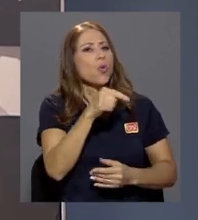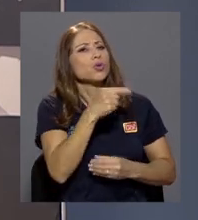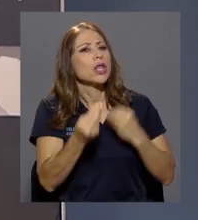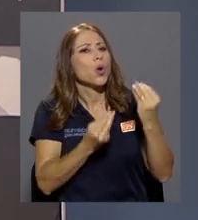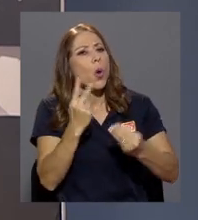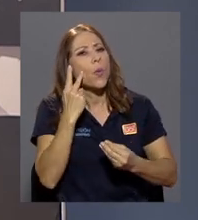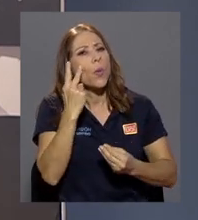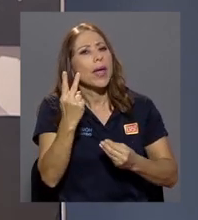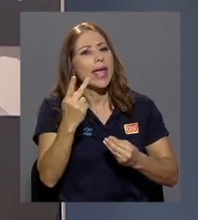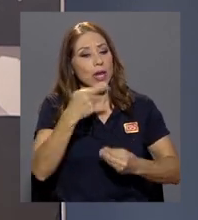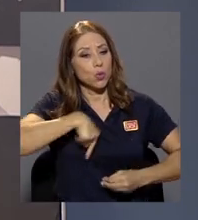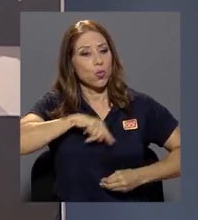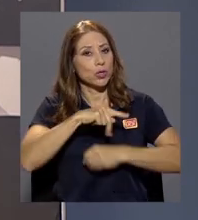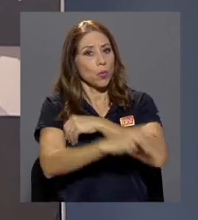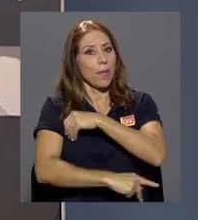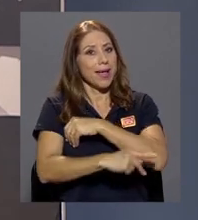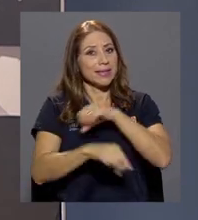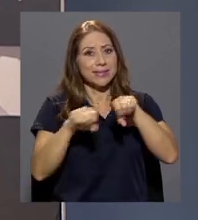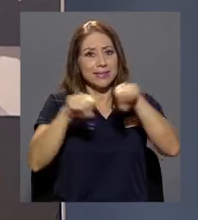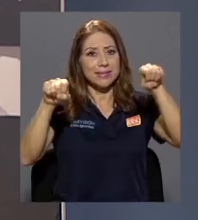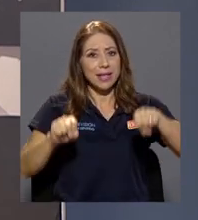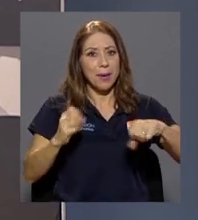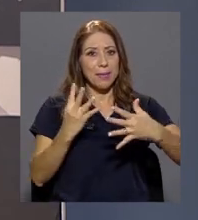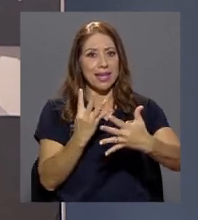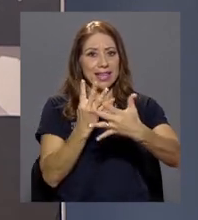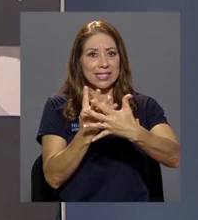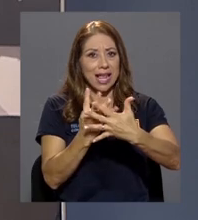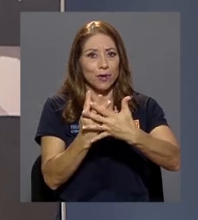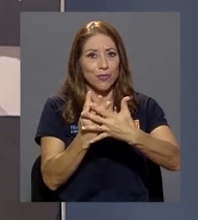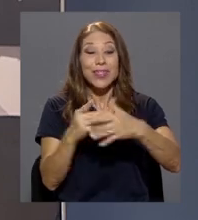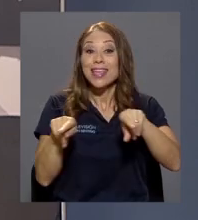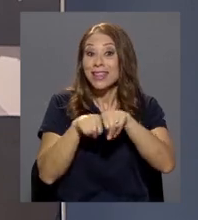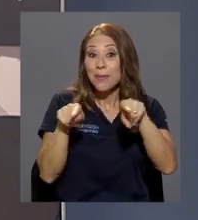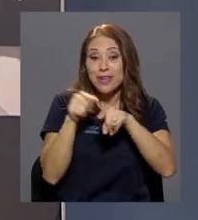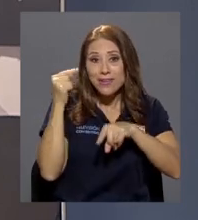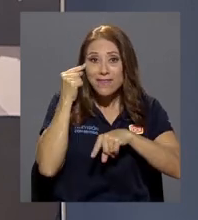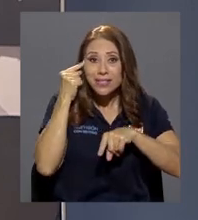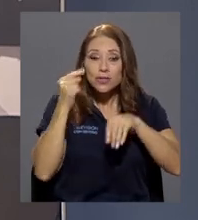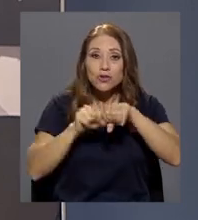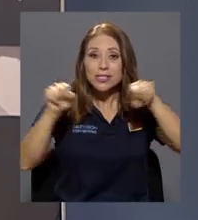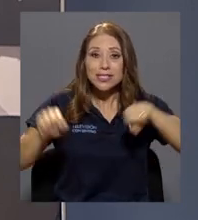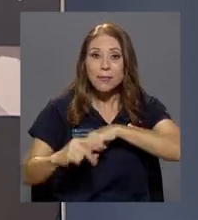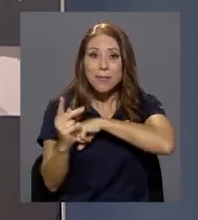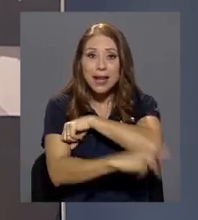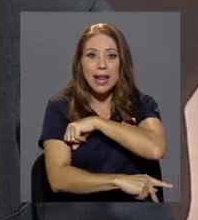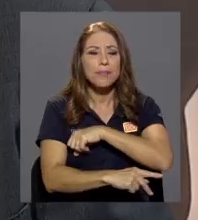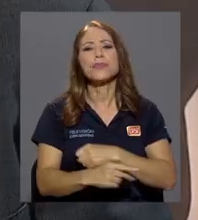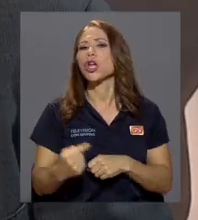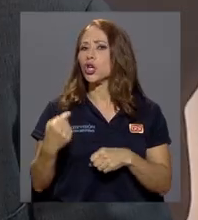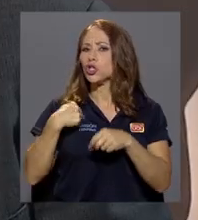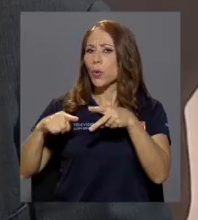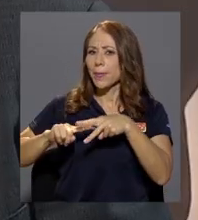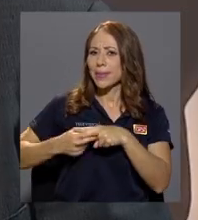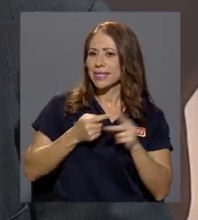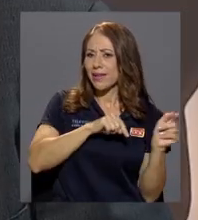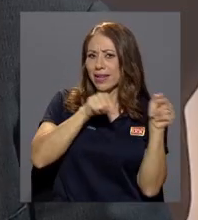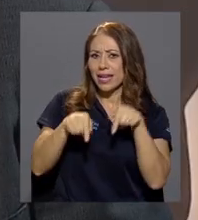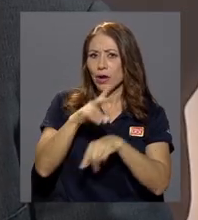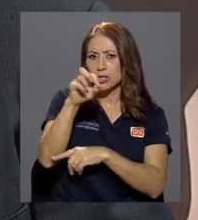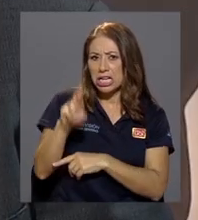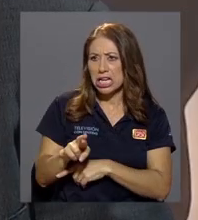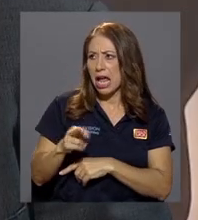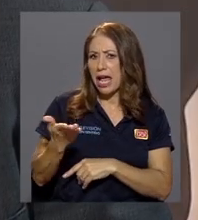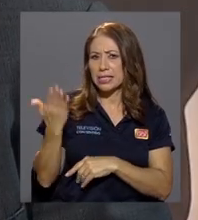en nuestro sistema penitenciario y sobre todo esa reflexión hacia el sistema penal que ahora usted decía que la gran tarea pendiente yo empecé a venir a costa rica hace